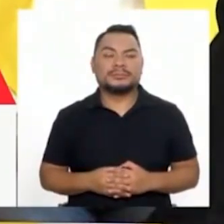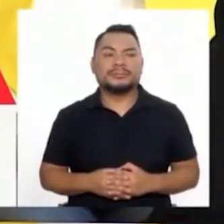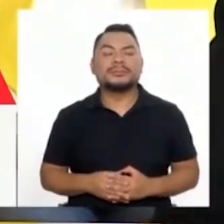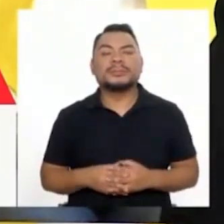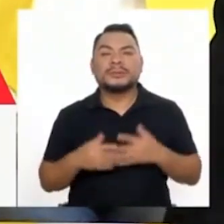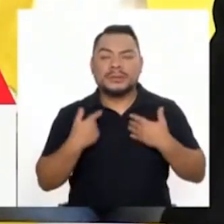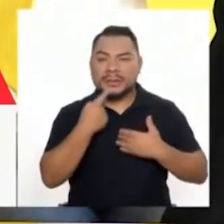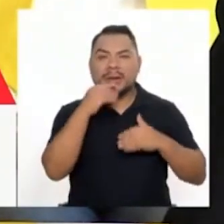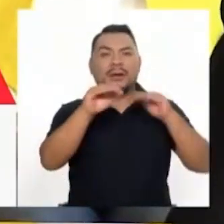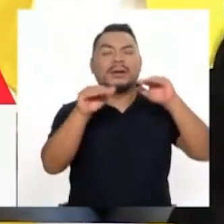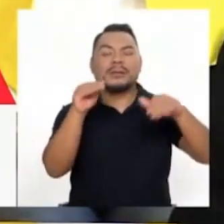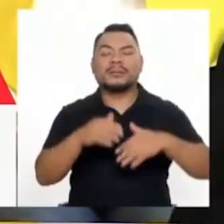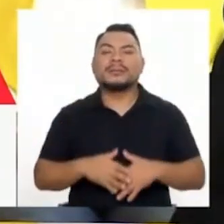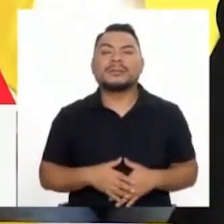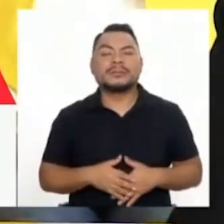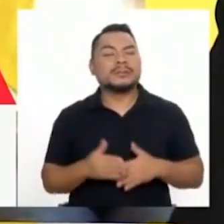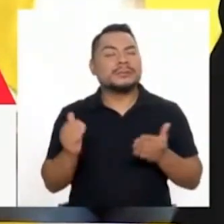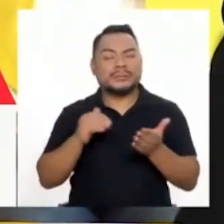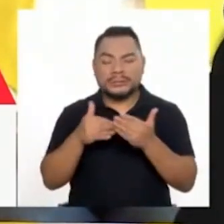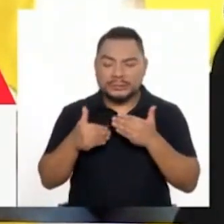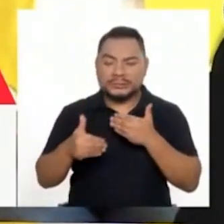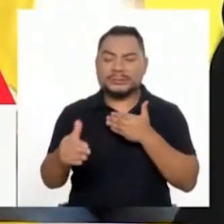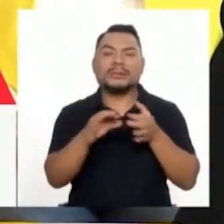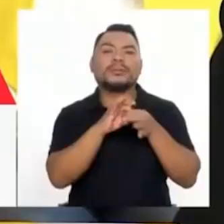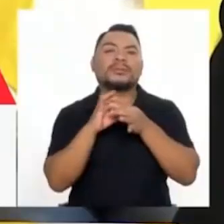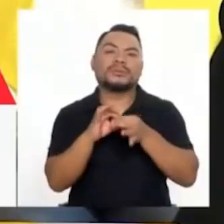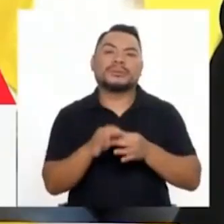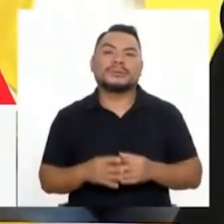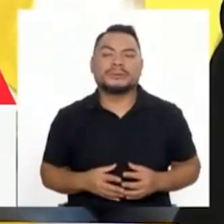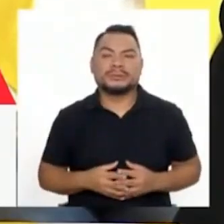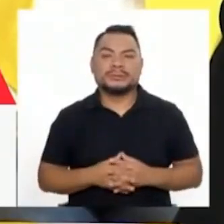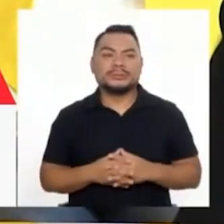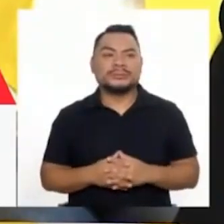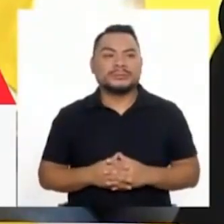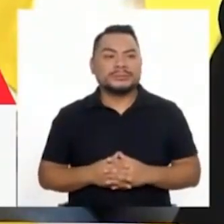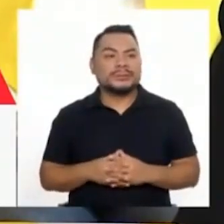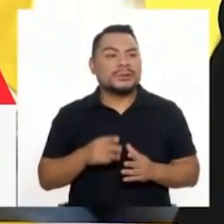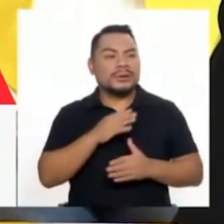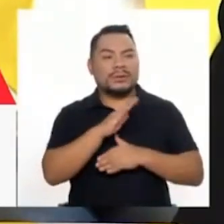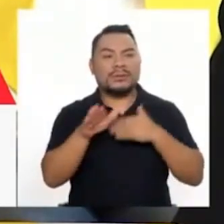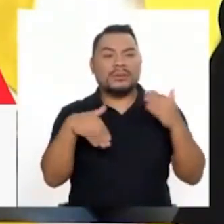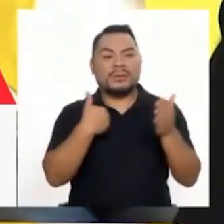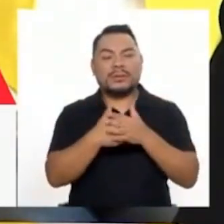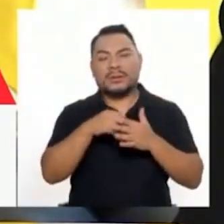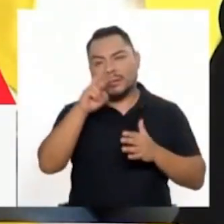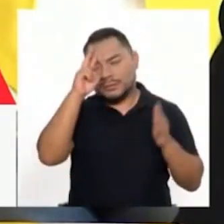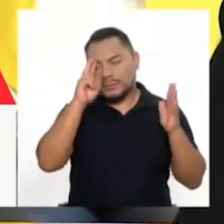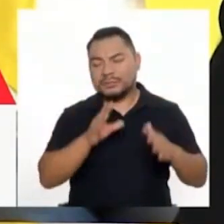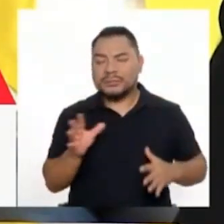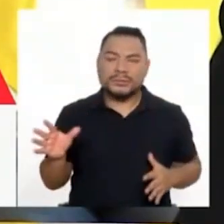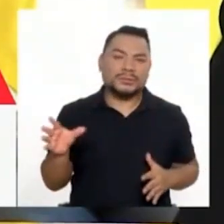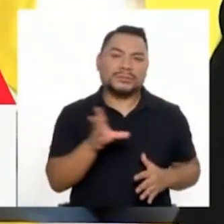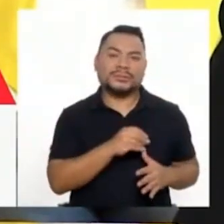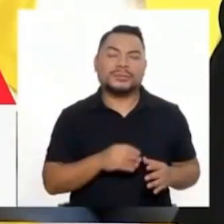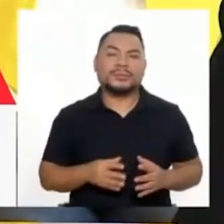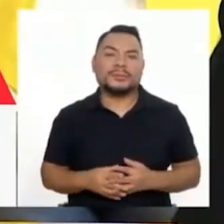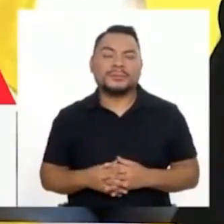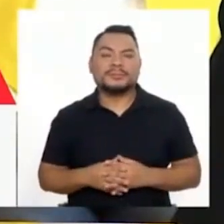llamo a la más amplia unidad, a todas las peruanas y todos los